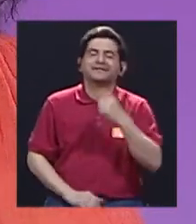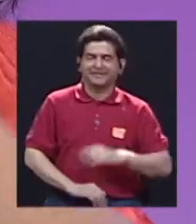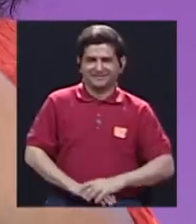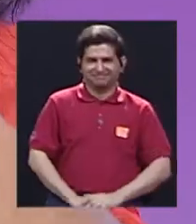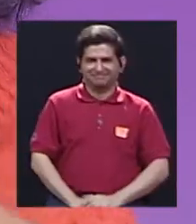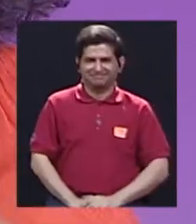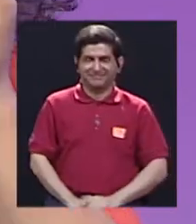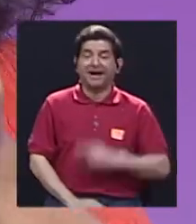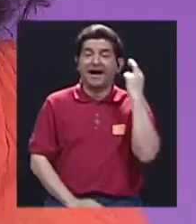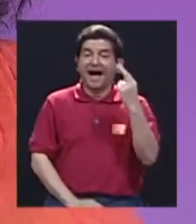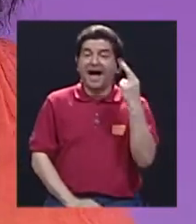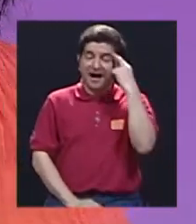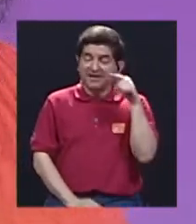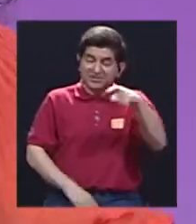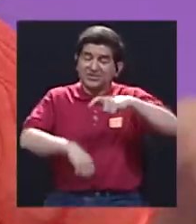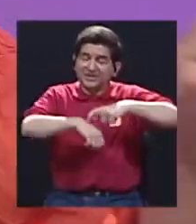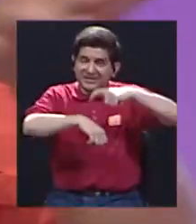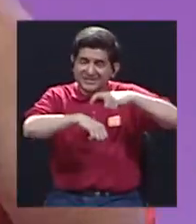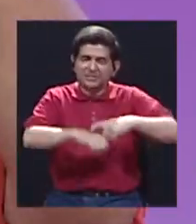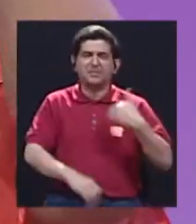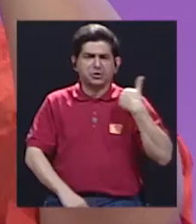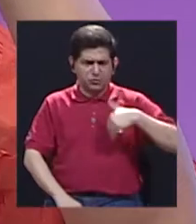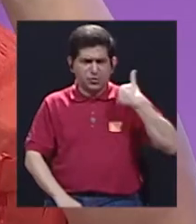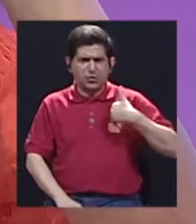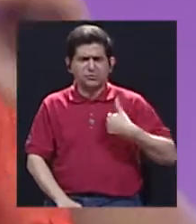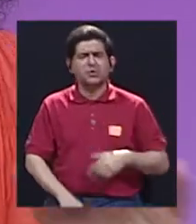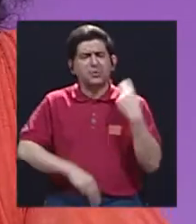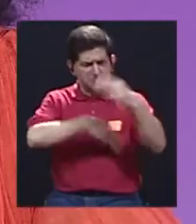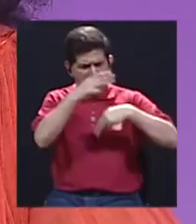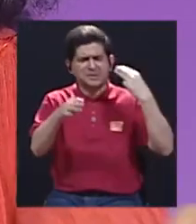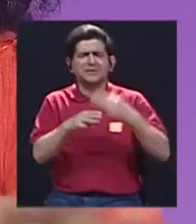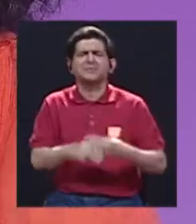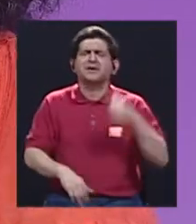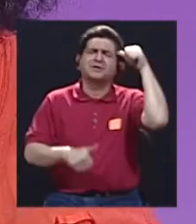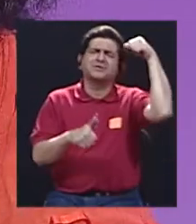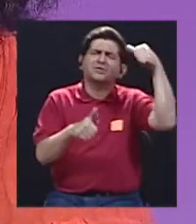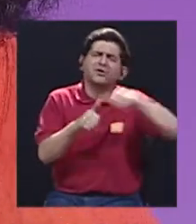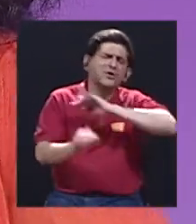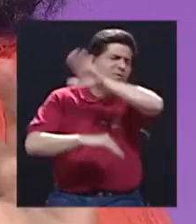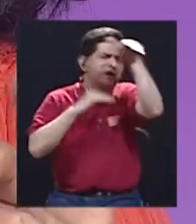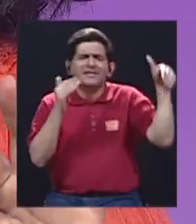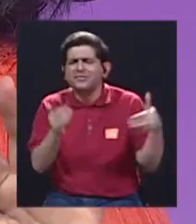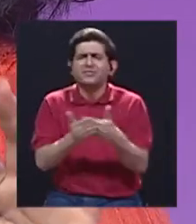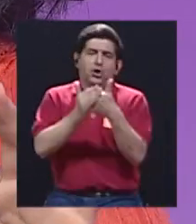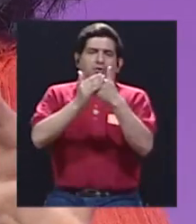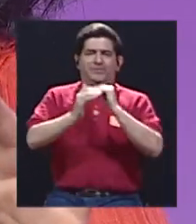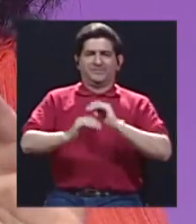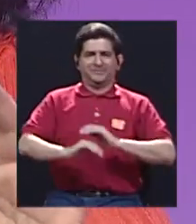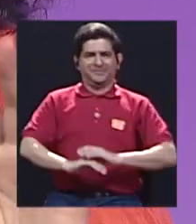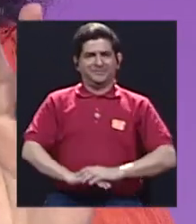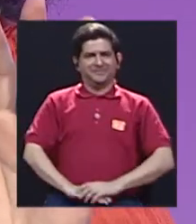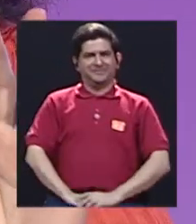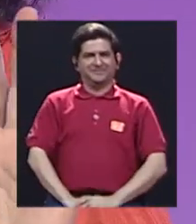es por eso que desde ese día los hombres van por el mundo recordando lo todo